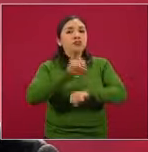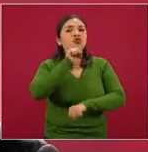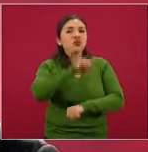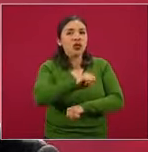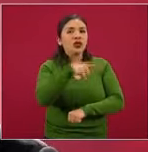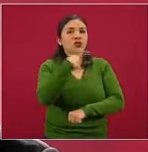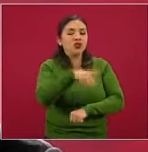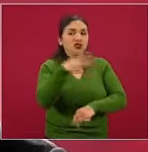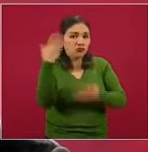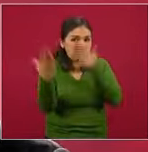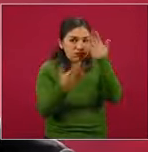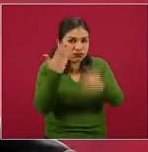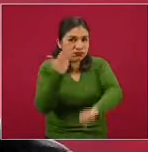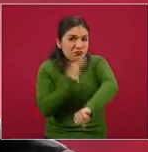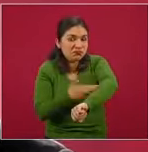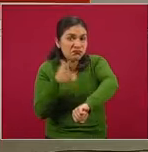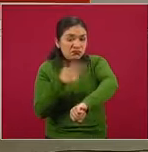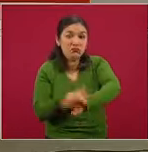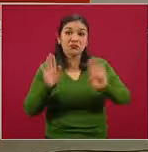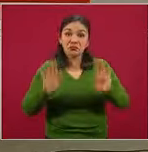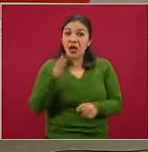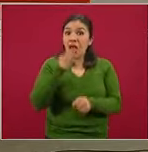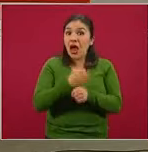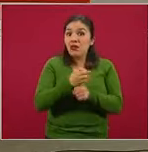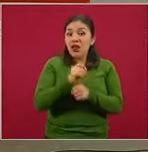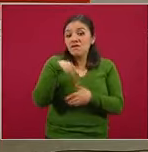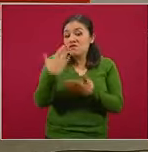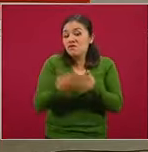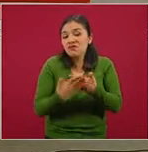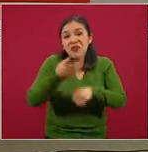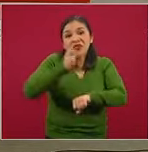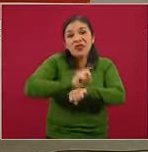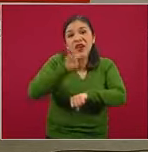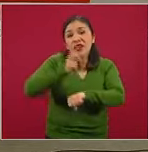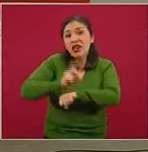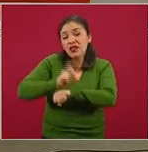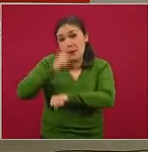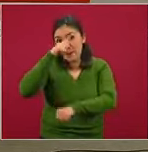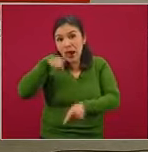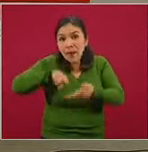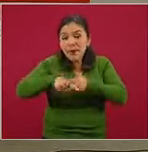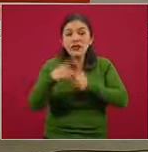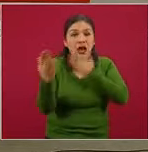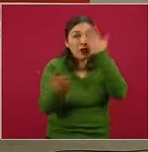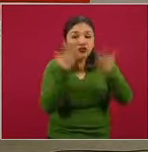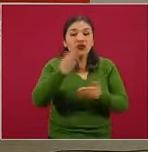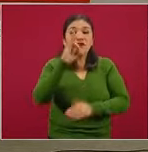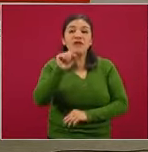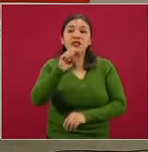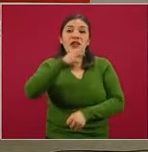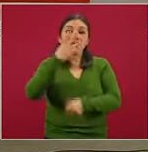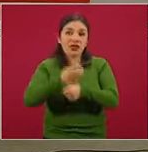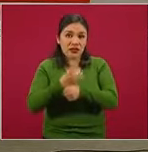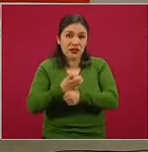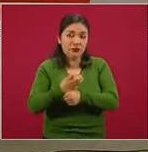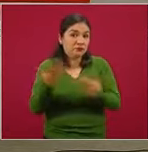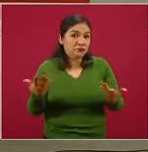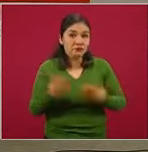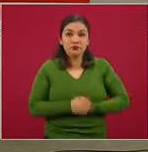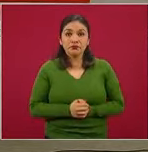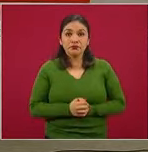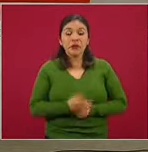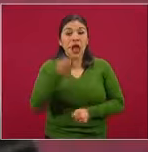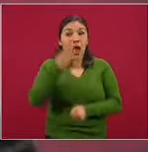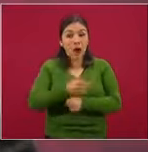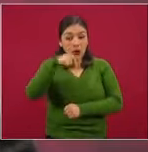su protocolo. Entonces están también a muy pocos días de iniciar su estudio fase 3. Entonces, en concreto, los que en